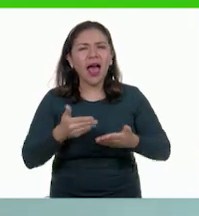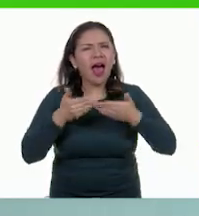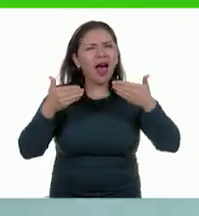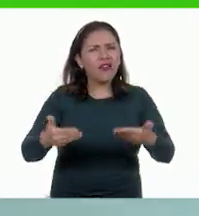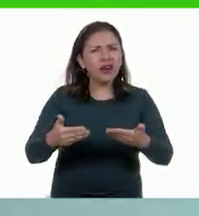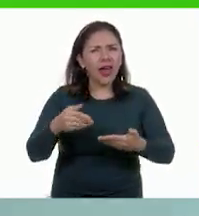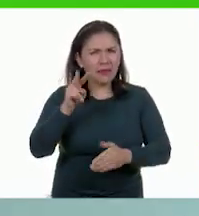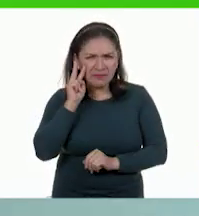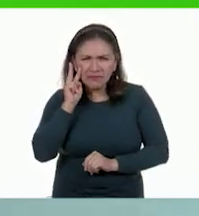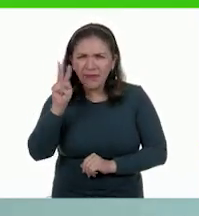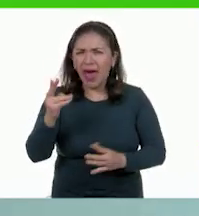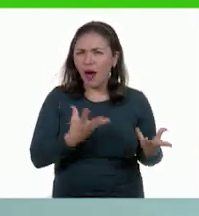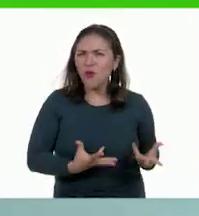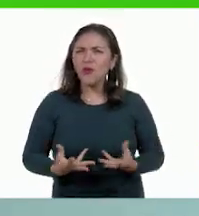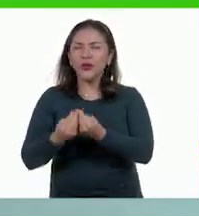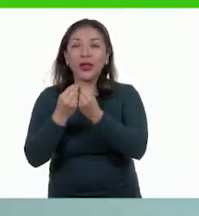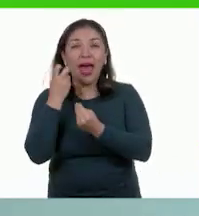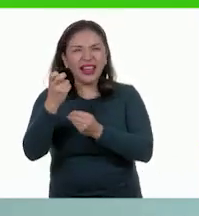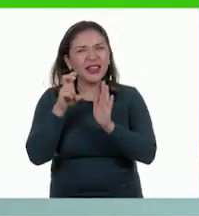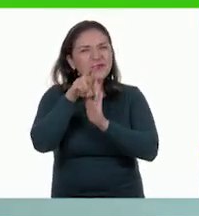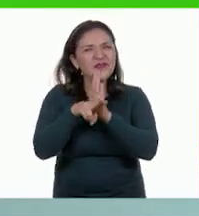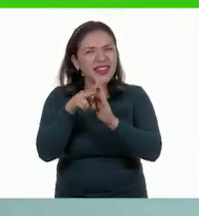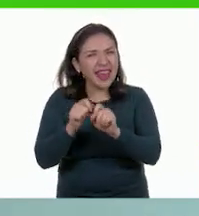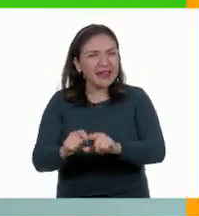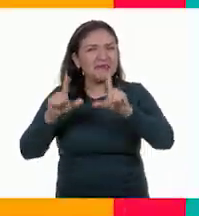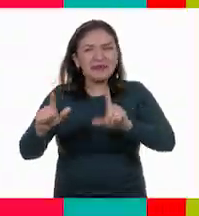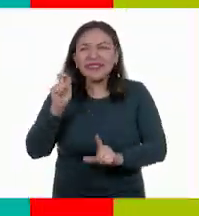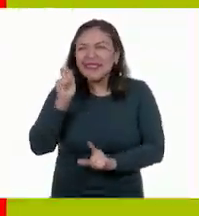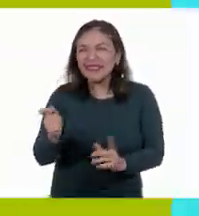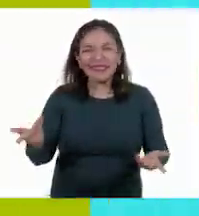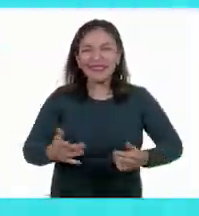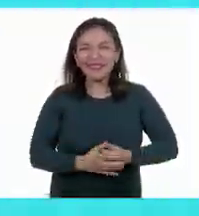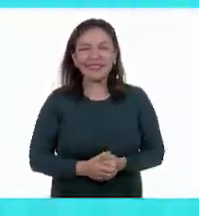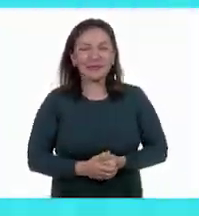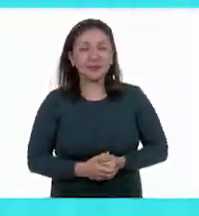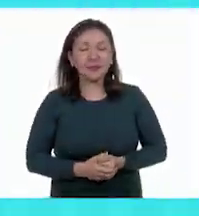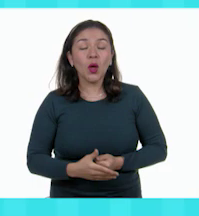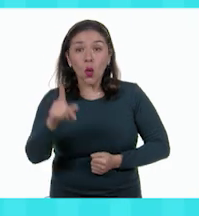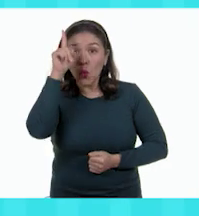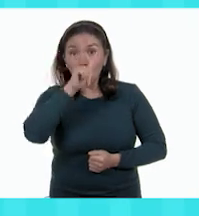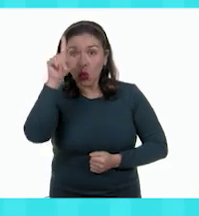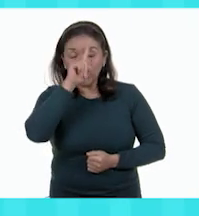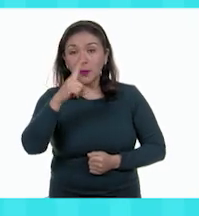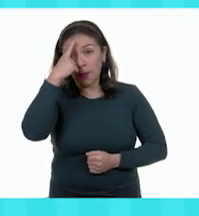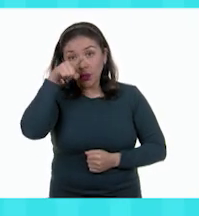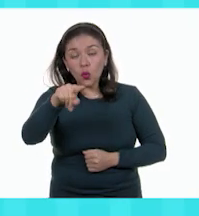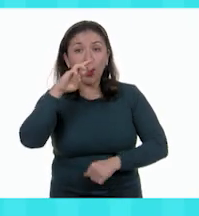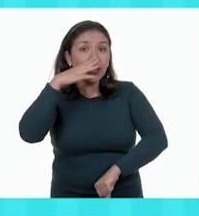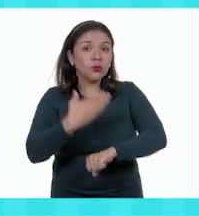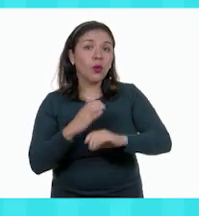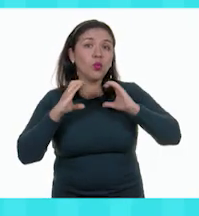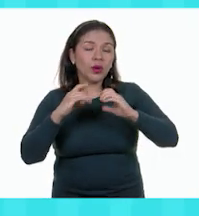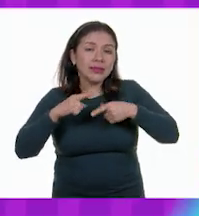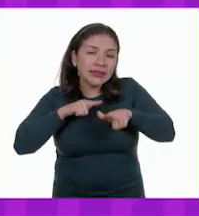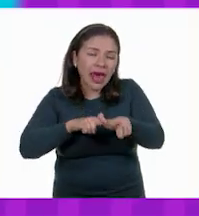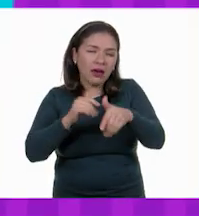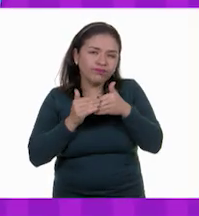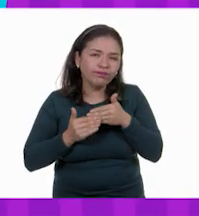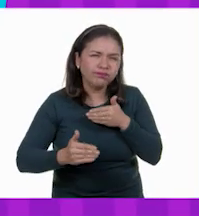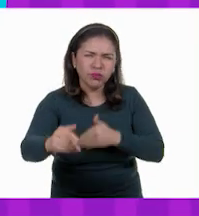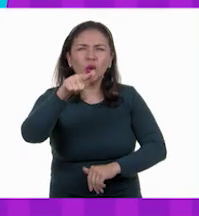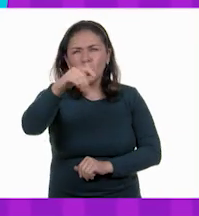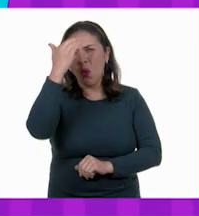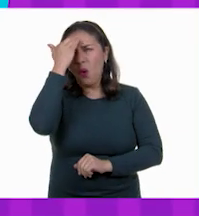ahora vamos juntos a ver el siguiente video. Buenas prácticas para seguir adelante. Como